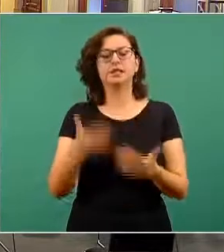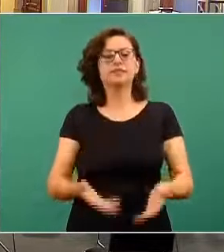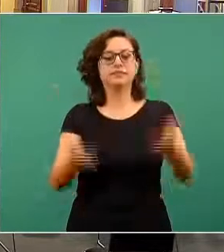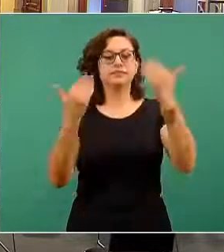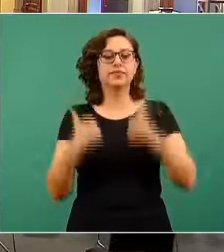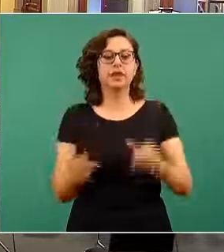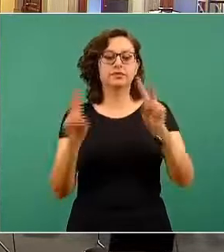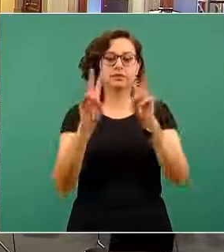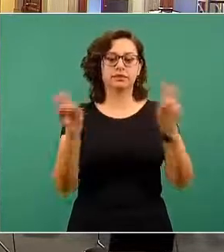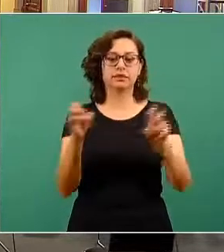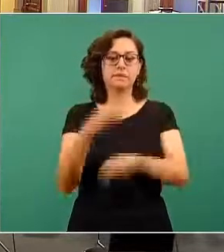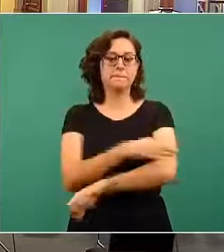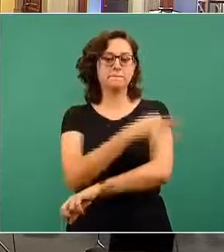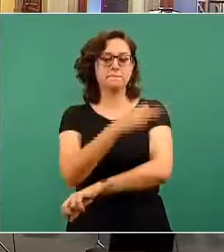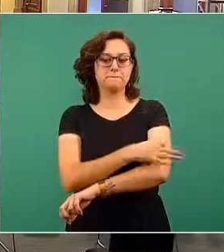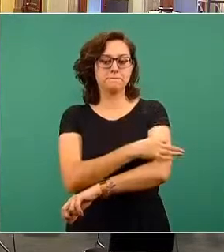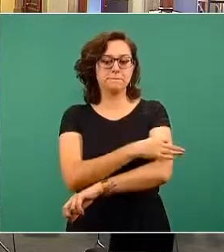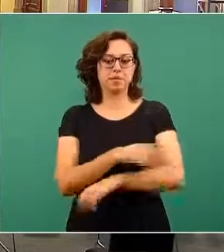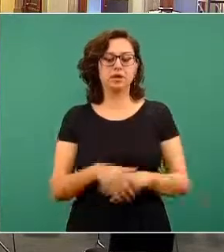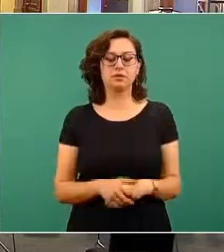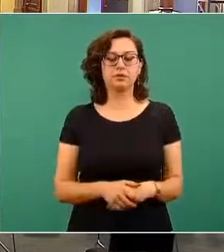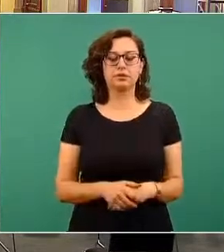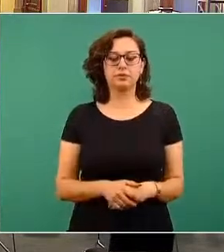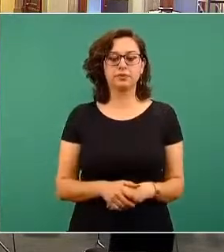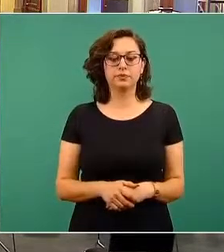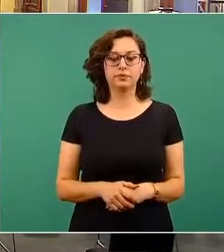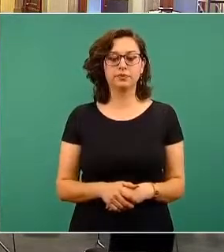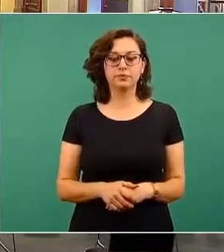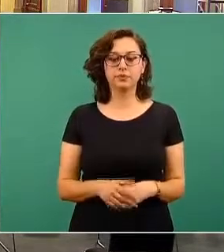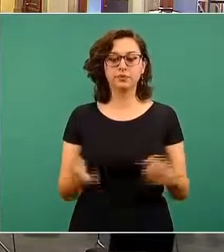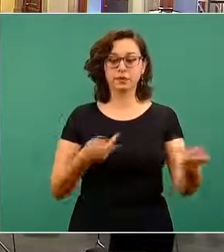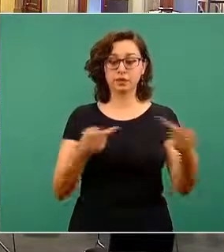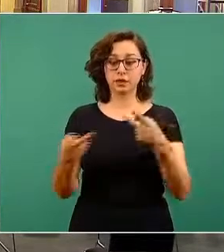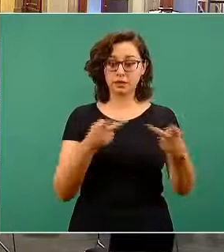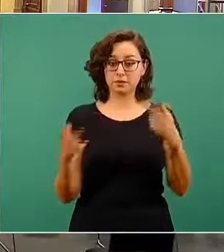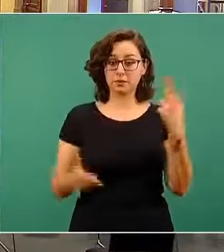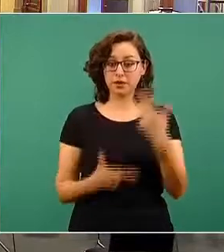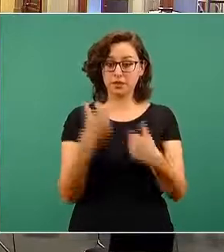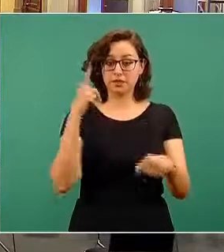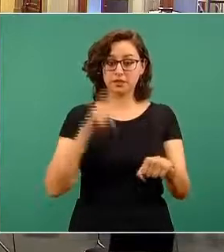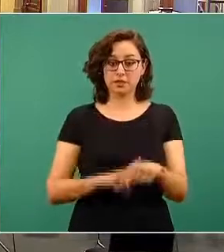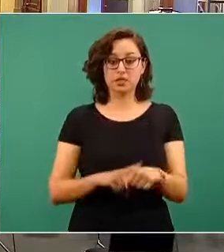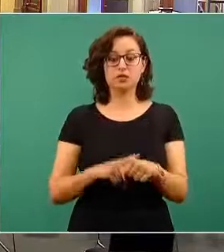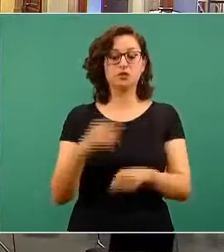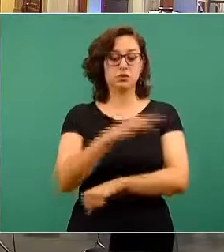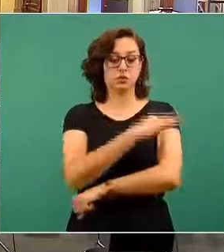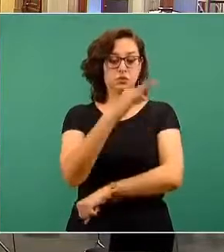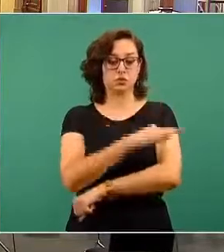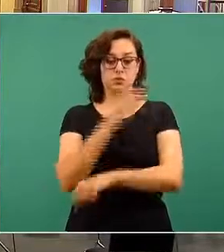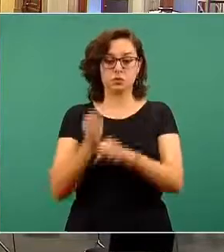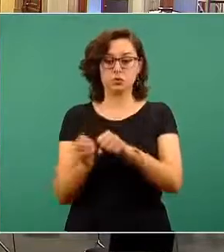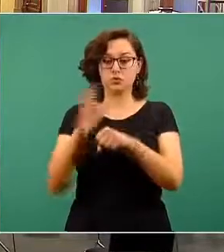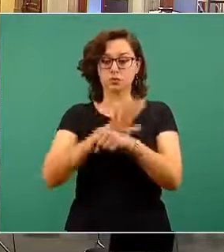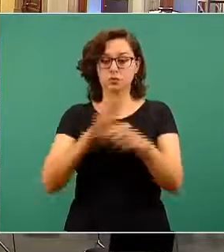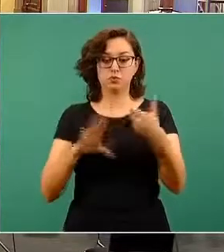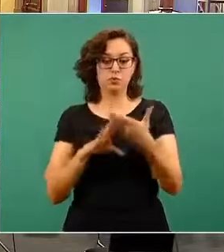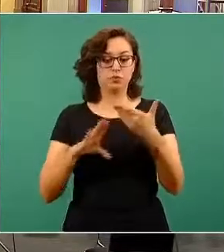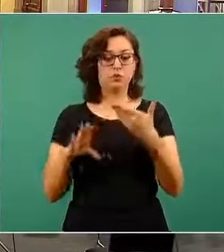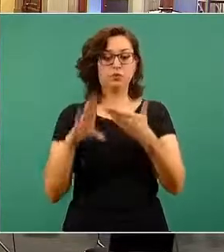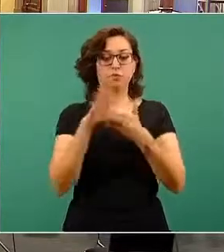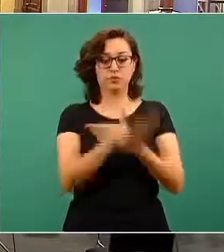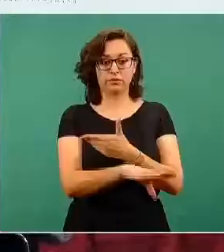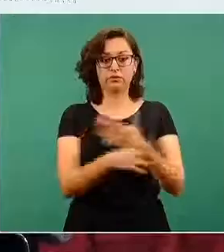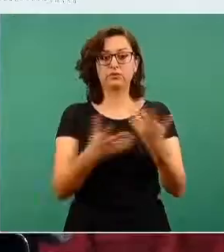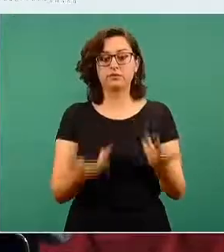ahora de vacunación. Recordar que el Plan Nacional o Estrategia Nacional de Vacunación contra COVID-19 o contra el virus SARS-CoV-2